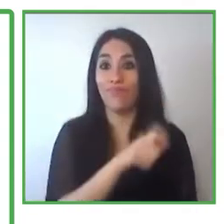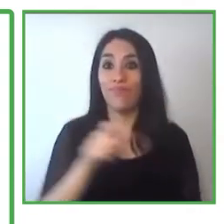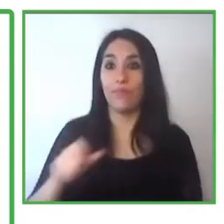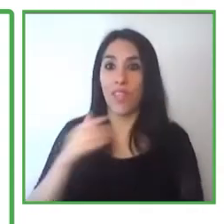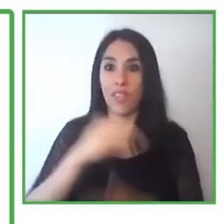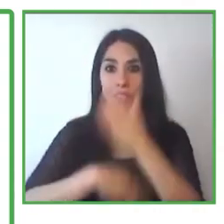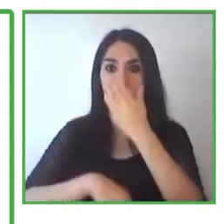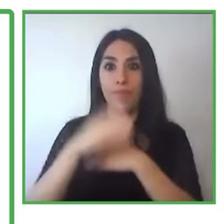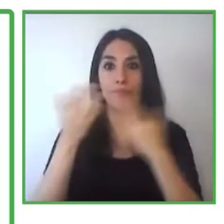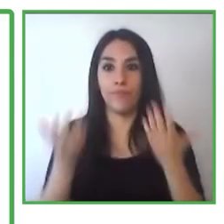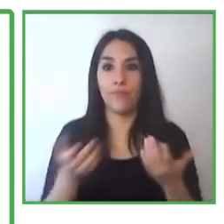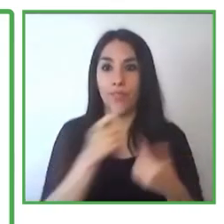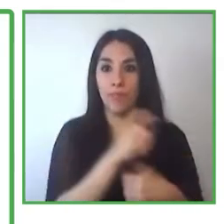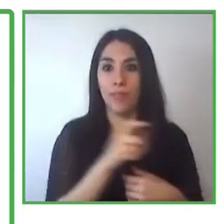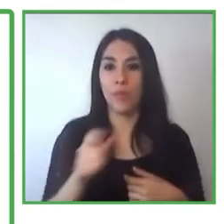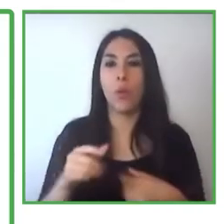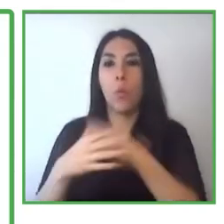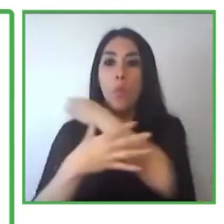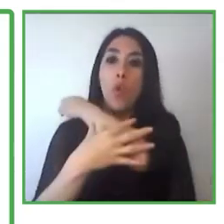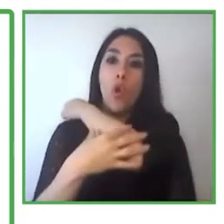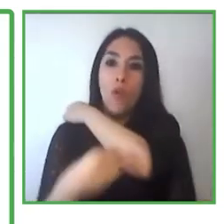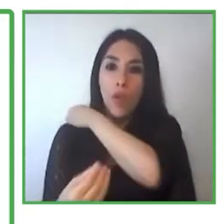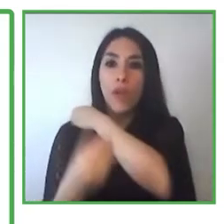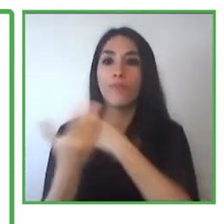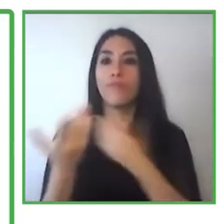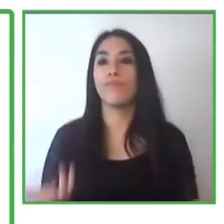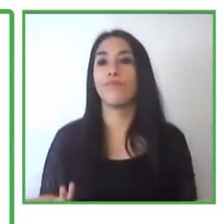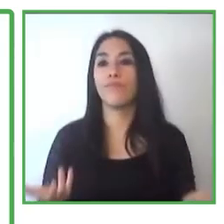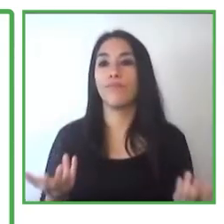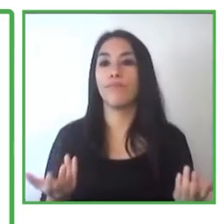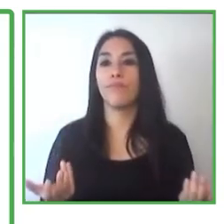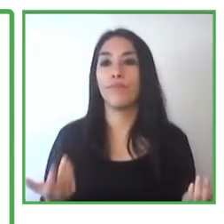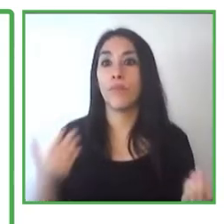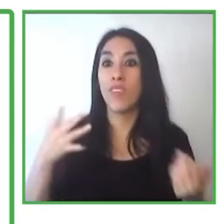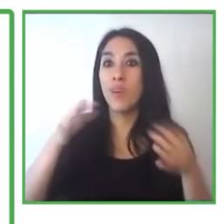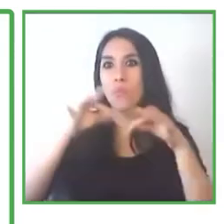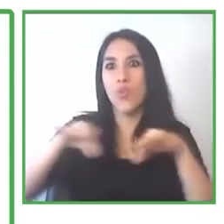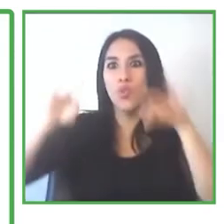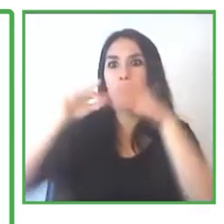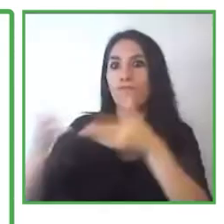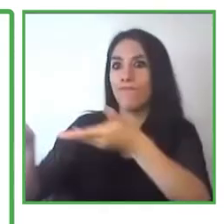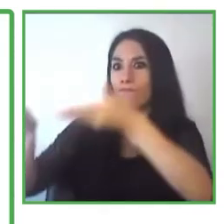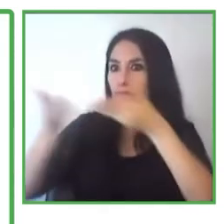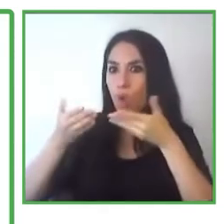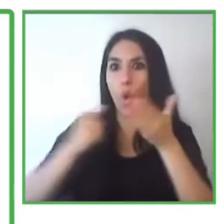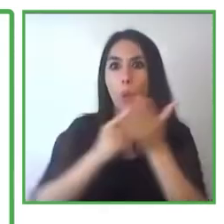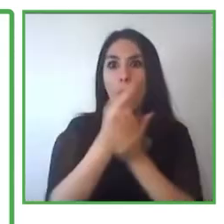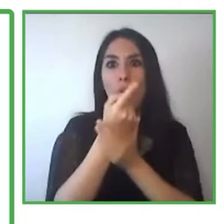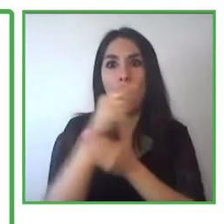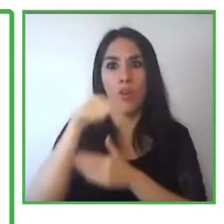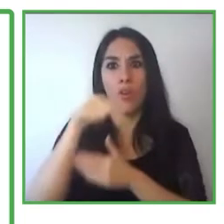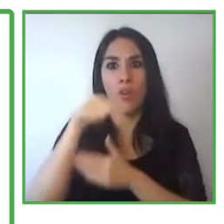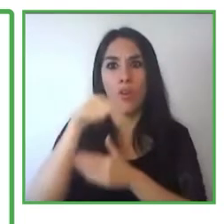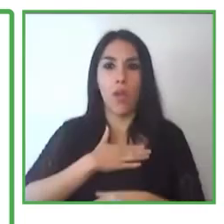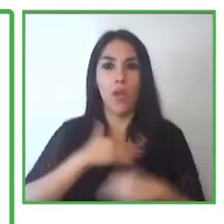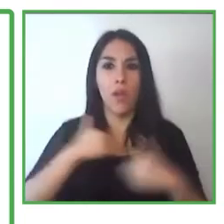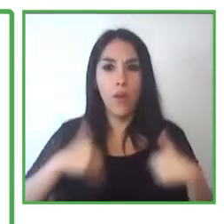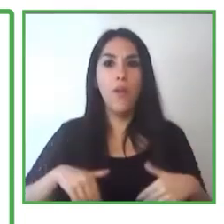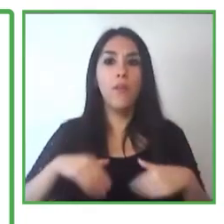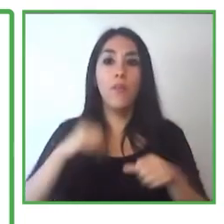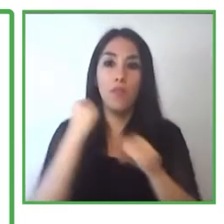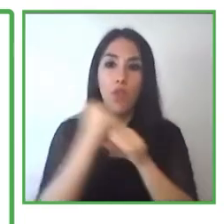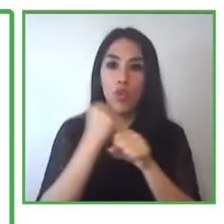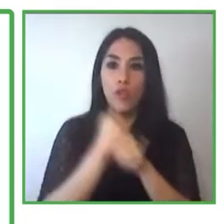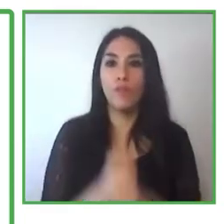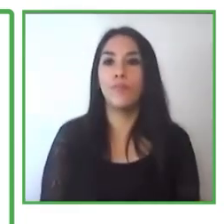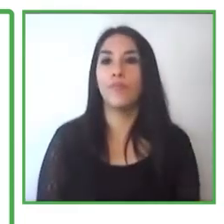empresas, el primer objetivo no se consigue. Diríamos que es el único programa, todos los programas sociales pues tienen su razón de ser y ponen